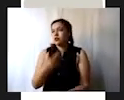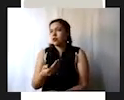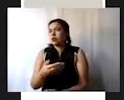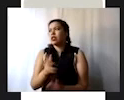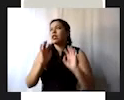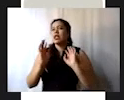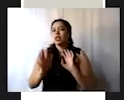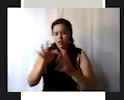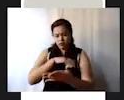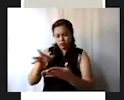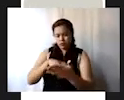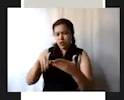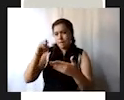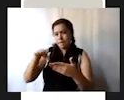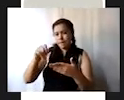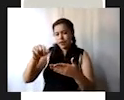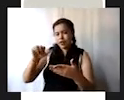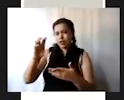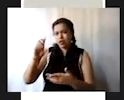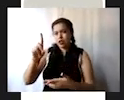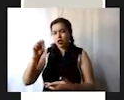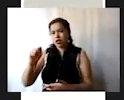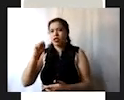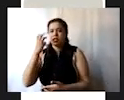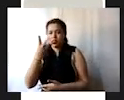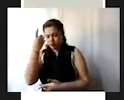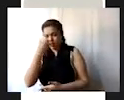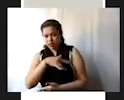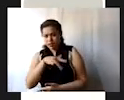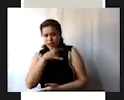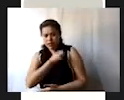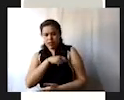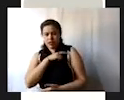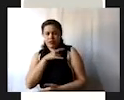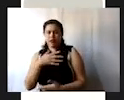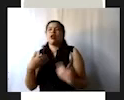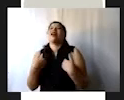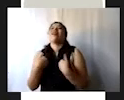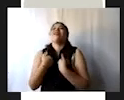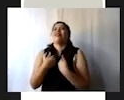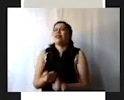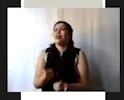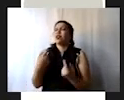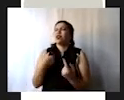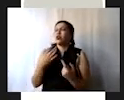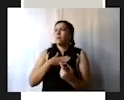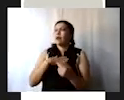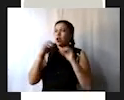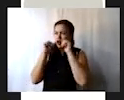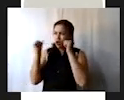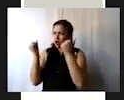vez habiendo leído las metas del ODS 3 de salud y bienestar, ahora entiendo que al menos mi organización